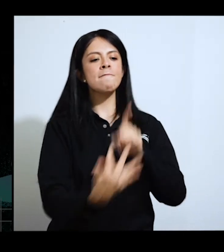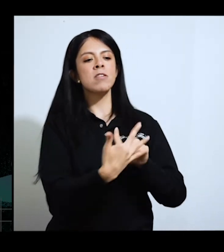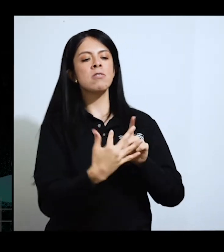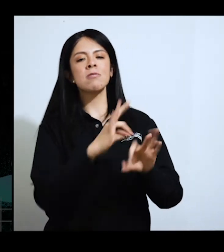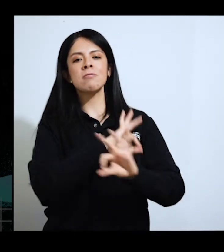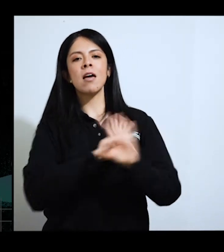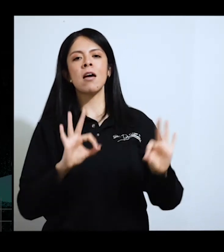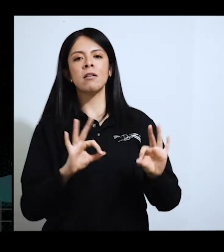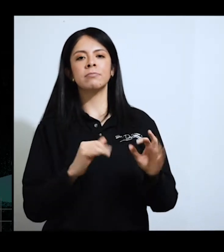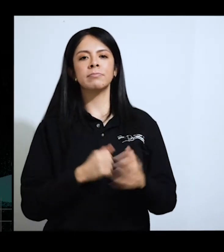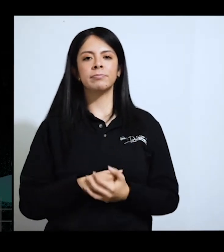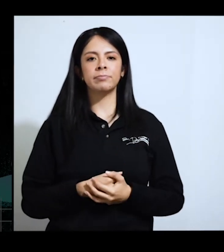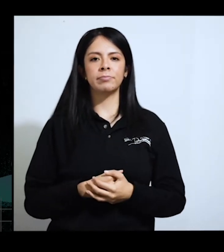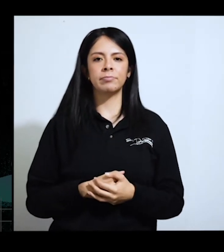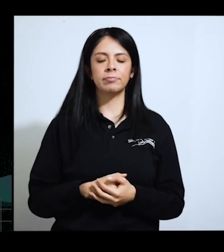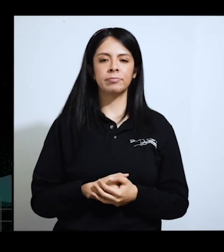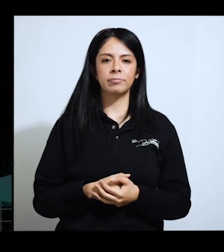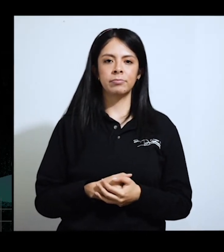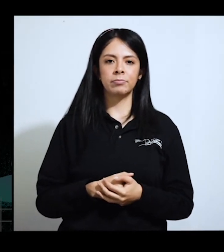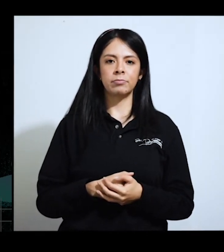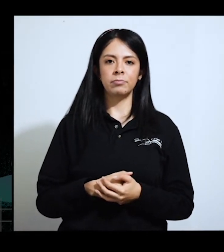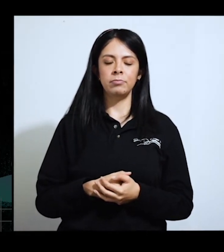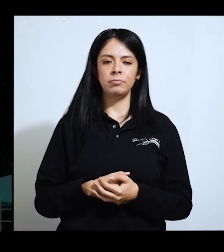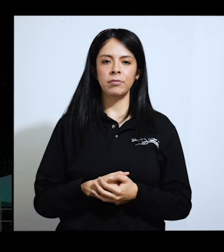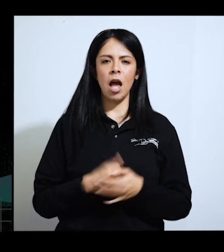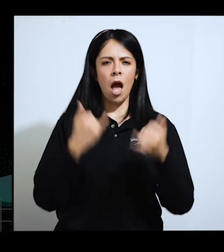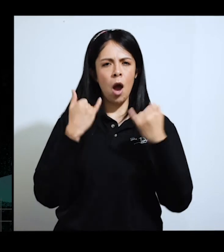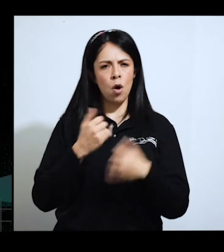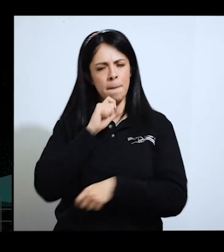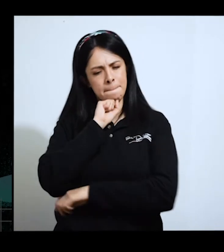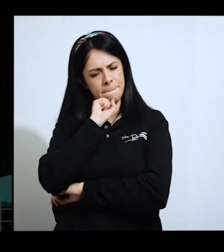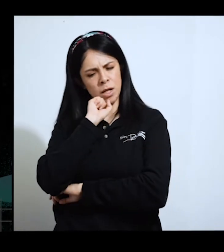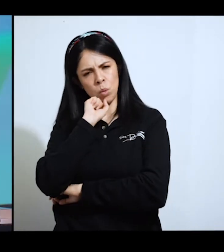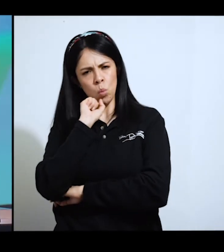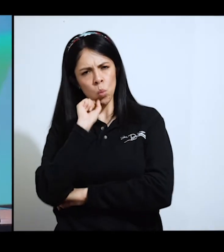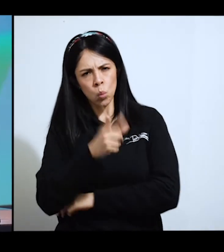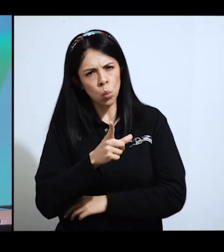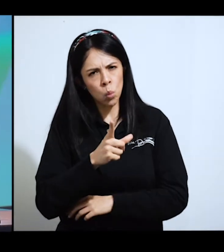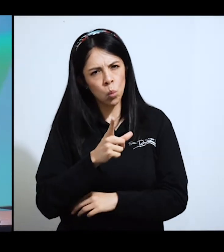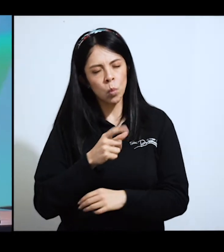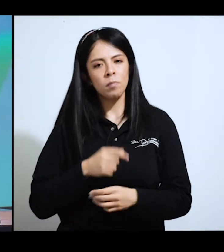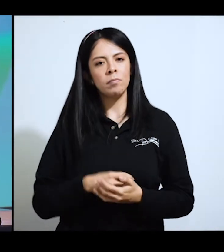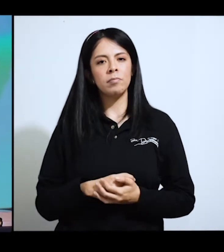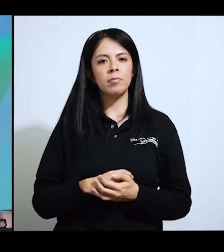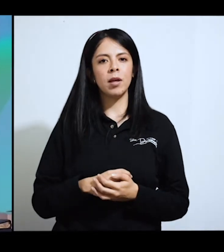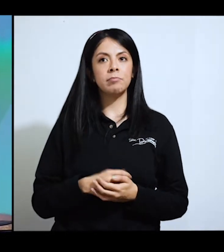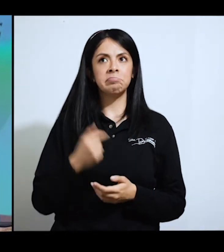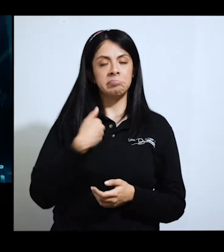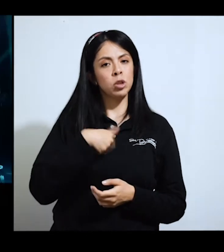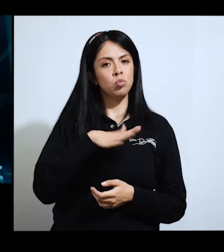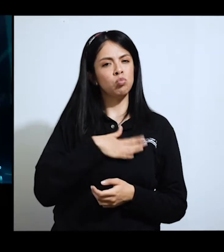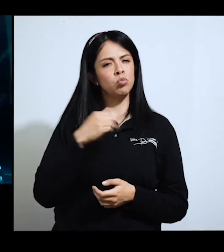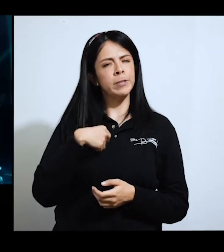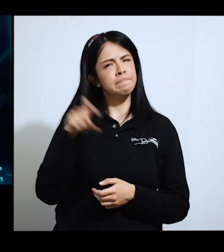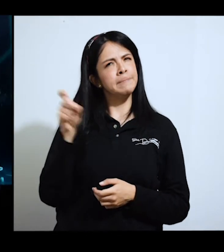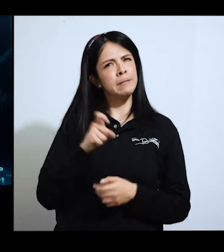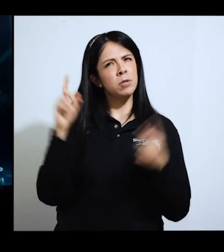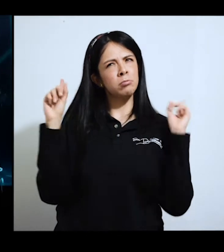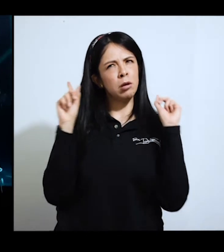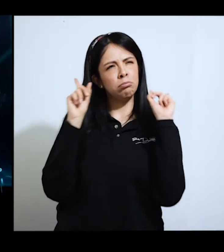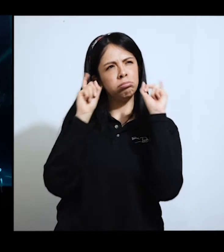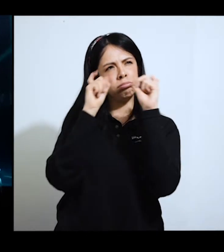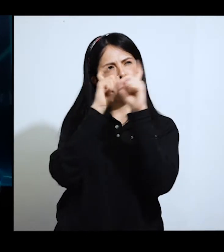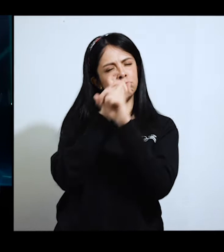y nada les hará daño. Pues la gran